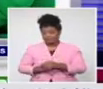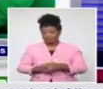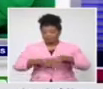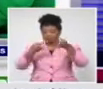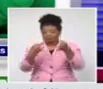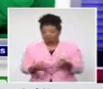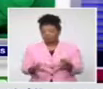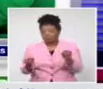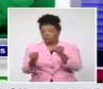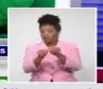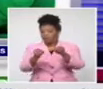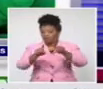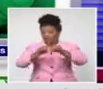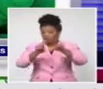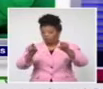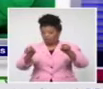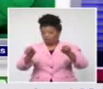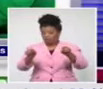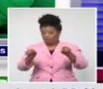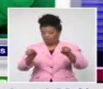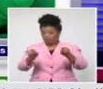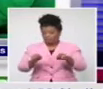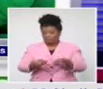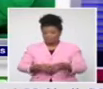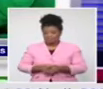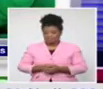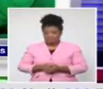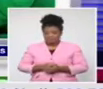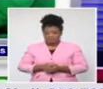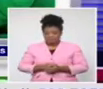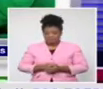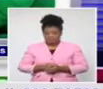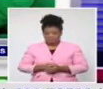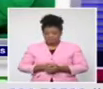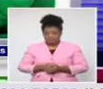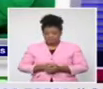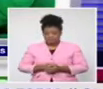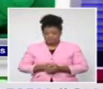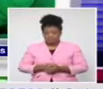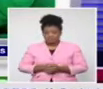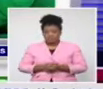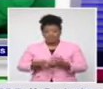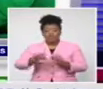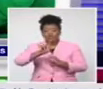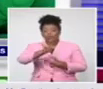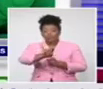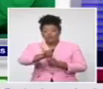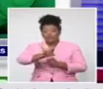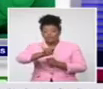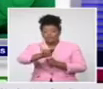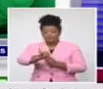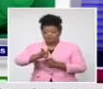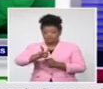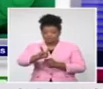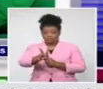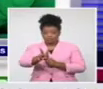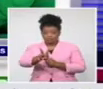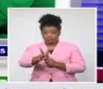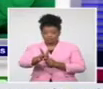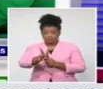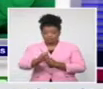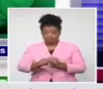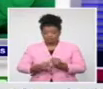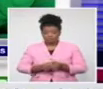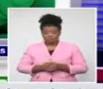producto de la transmisión autóctona en el territorio. 962 de las 988